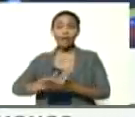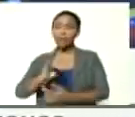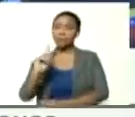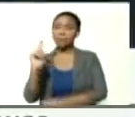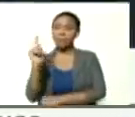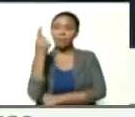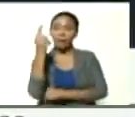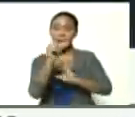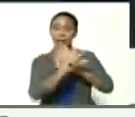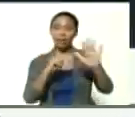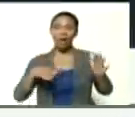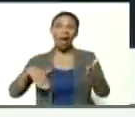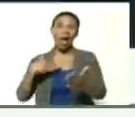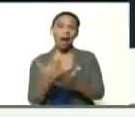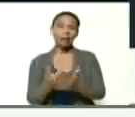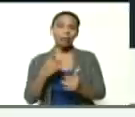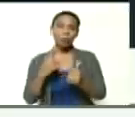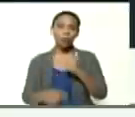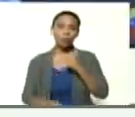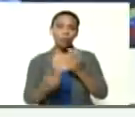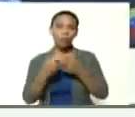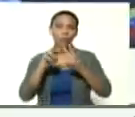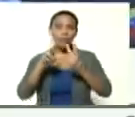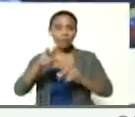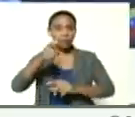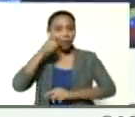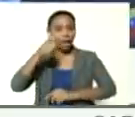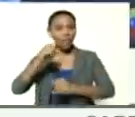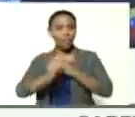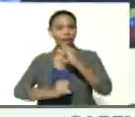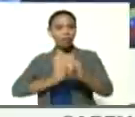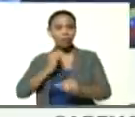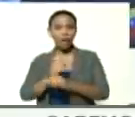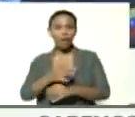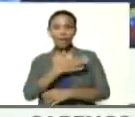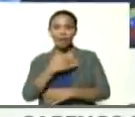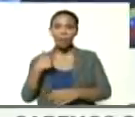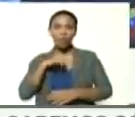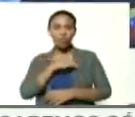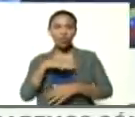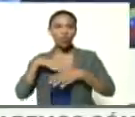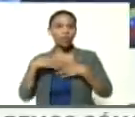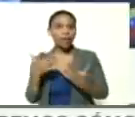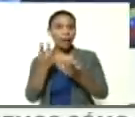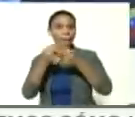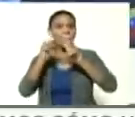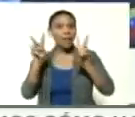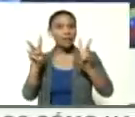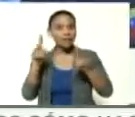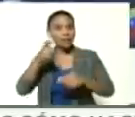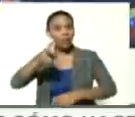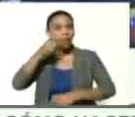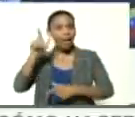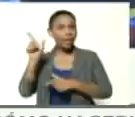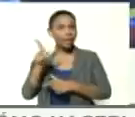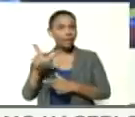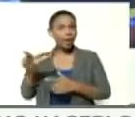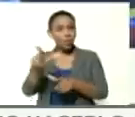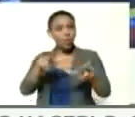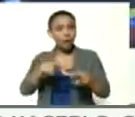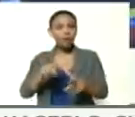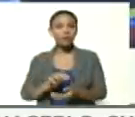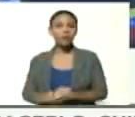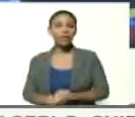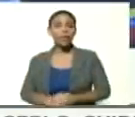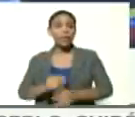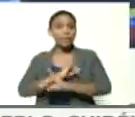primer artículo hasta el último, paz y seguridad internacionales. ¿Qué queremos nosotros? Garantizar la paz y seguridad en esta región,